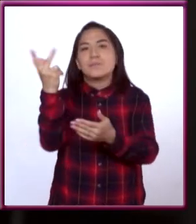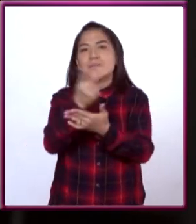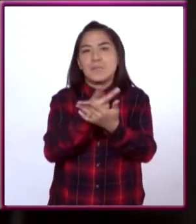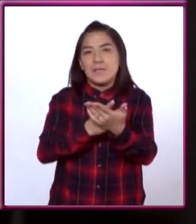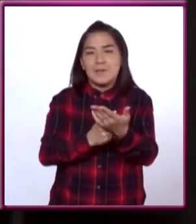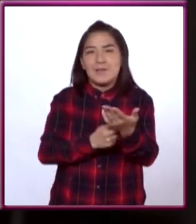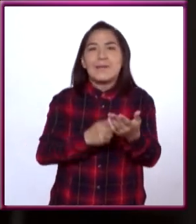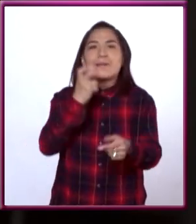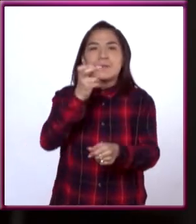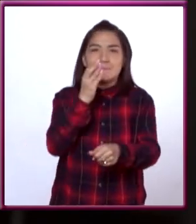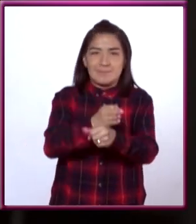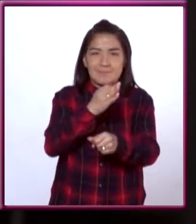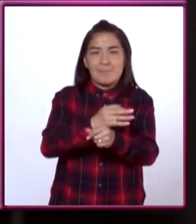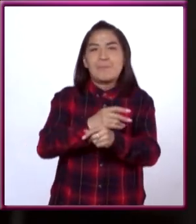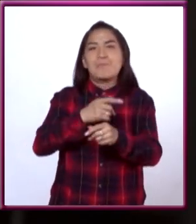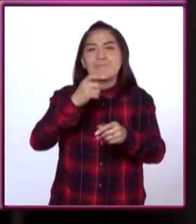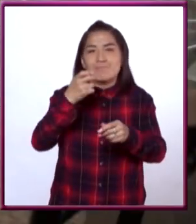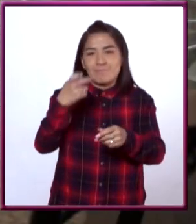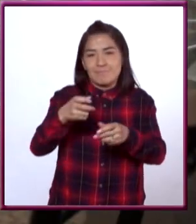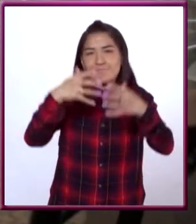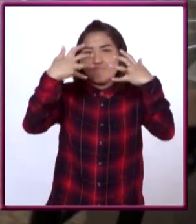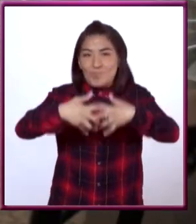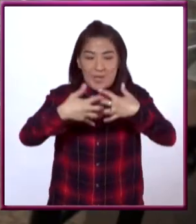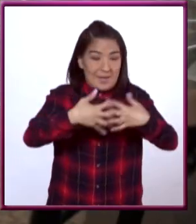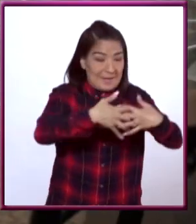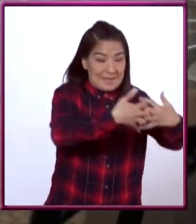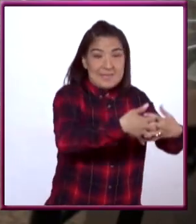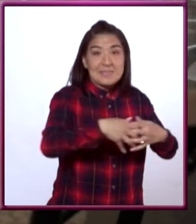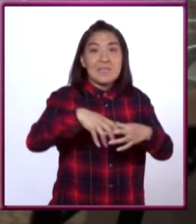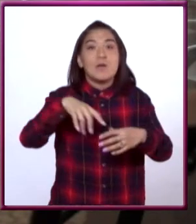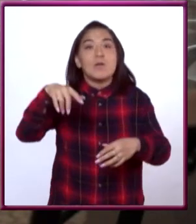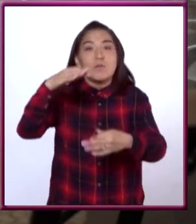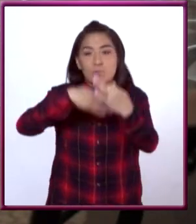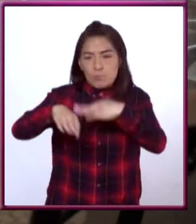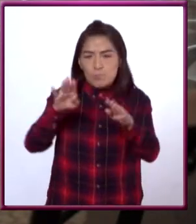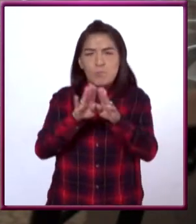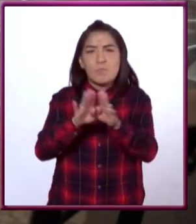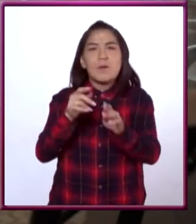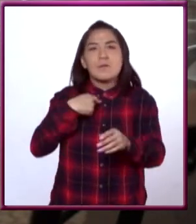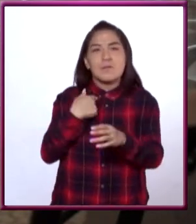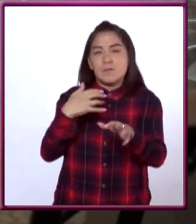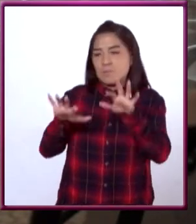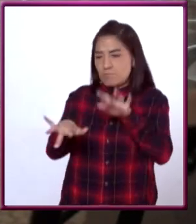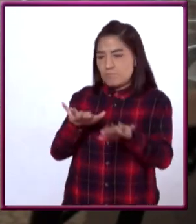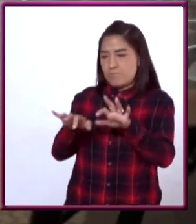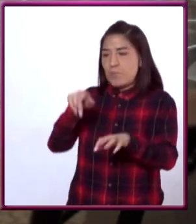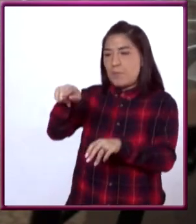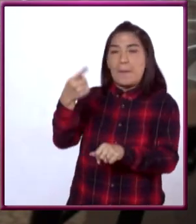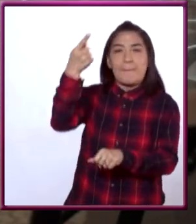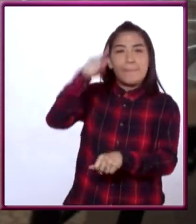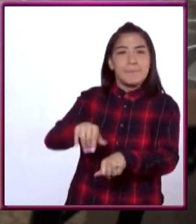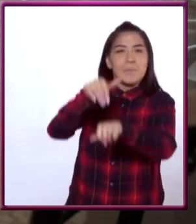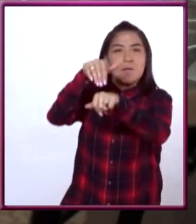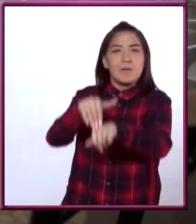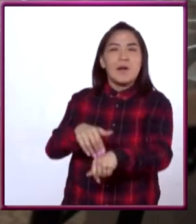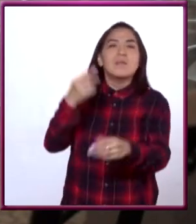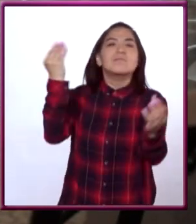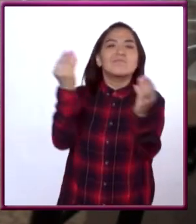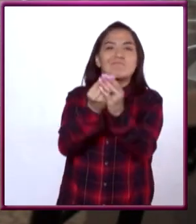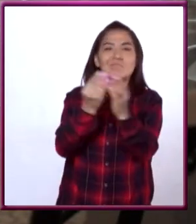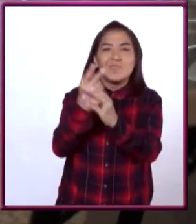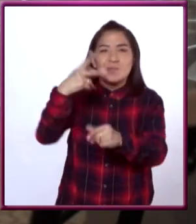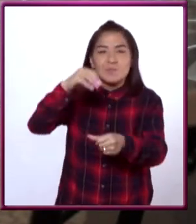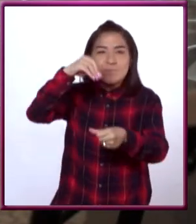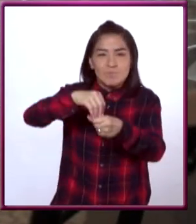la programación que tienen las máquinas. Todas estas máquinas, para poder obedecer lo que nosotros les comandamos, tienen